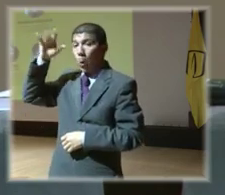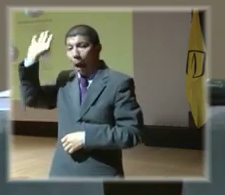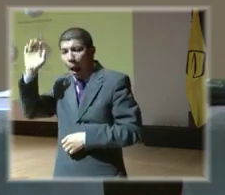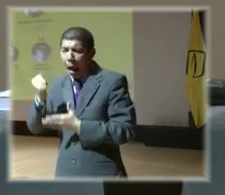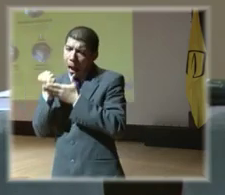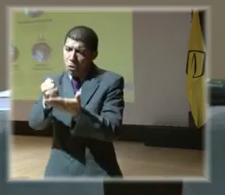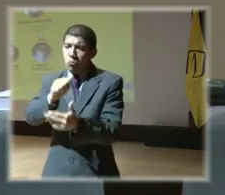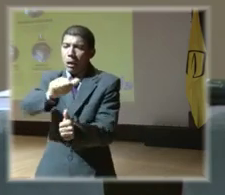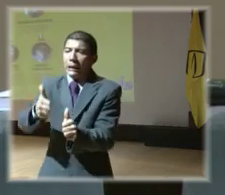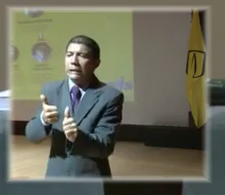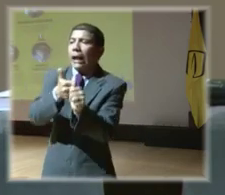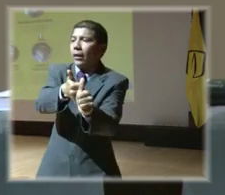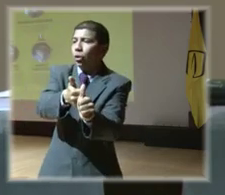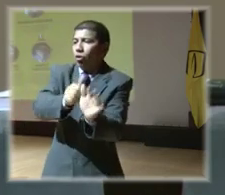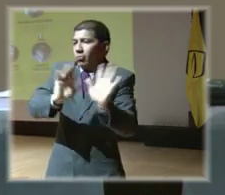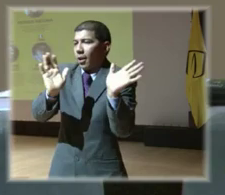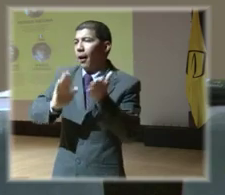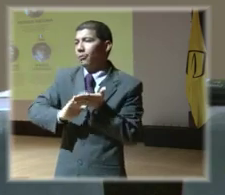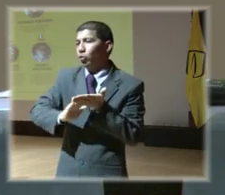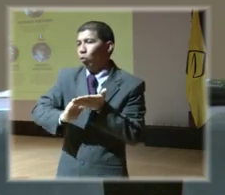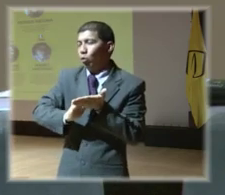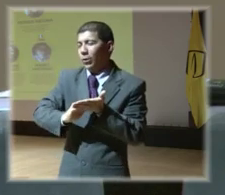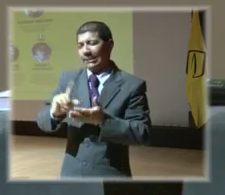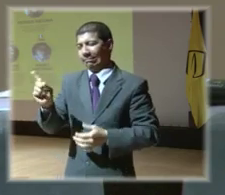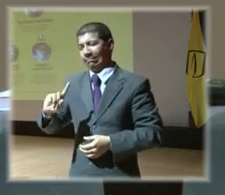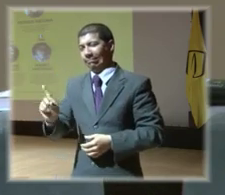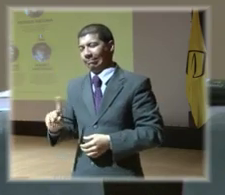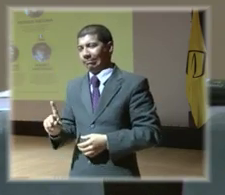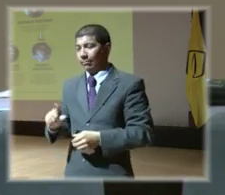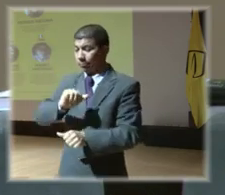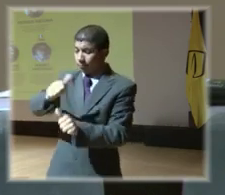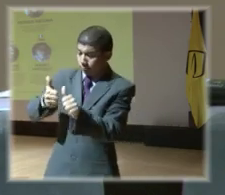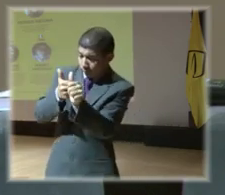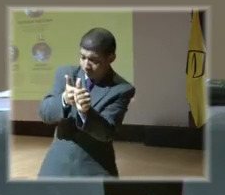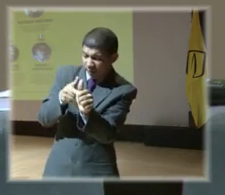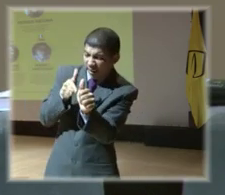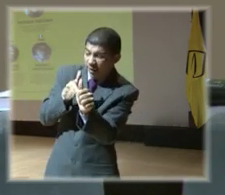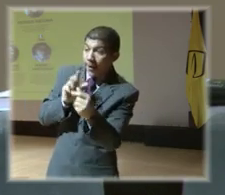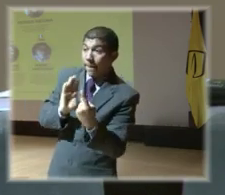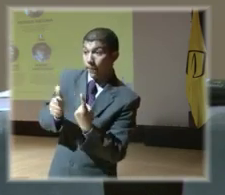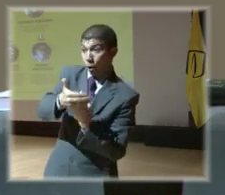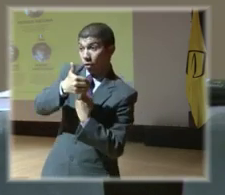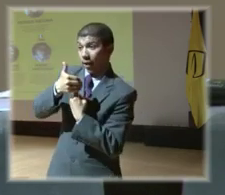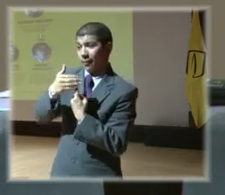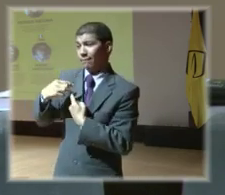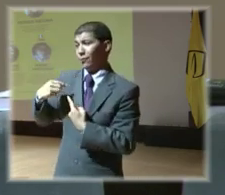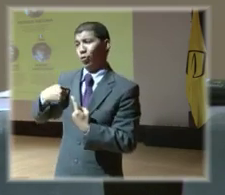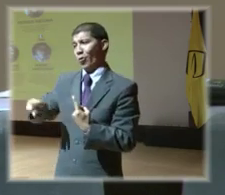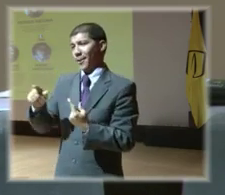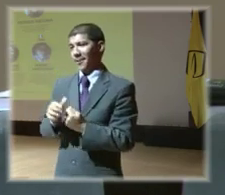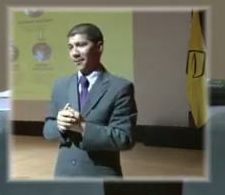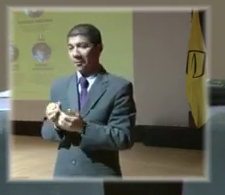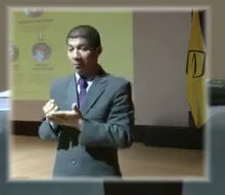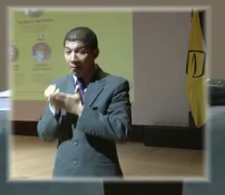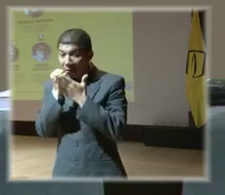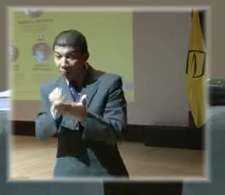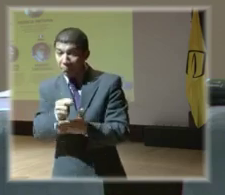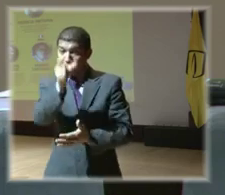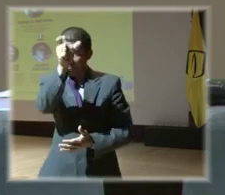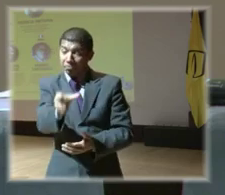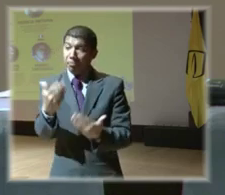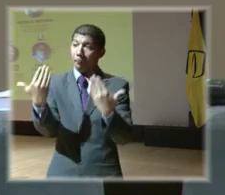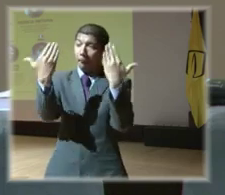las consecuencias de no ni protegen ni son ni actúan en beneficio de la persona, sino que por el